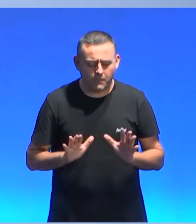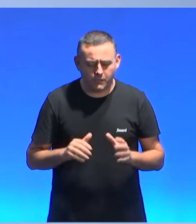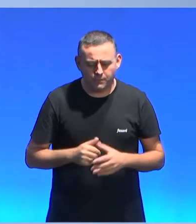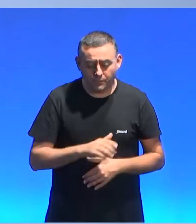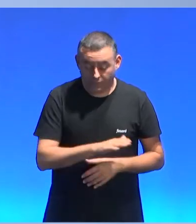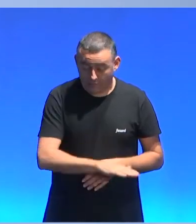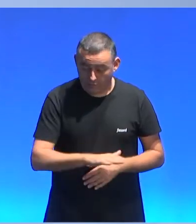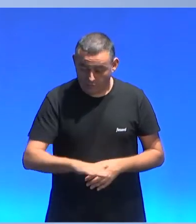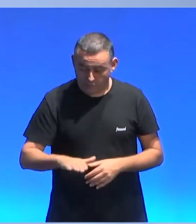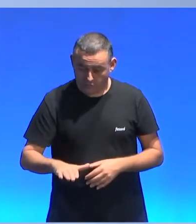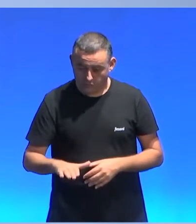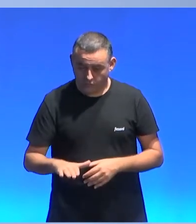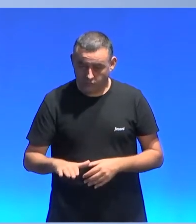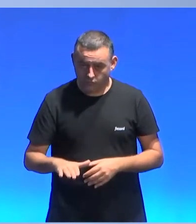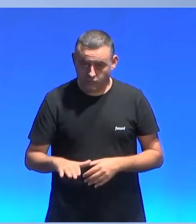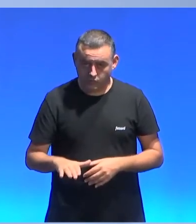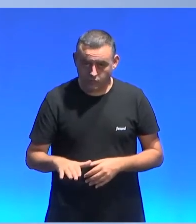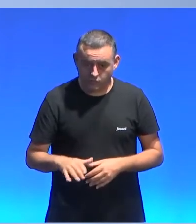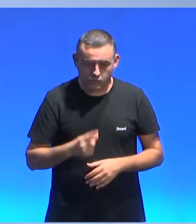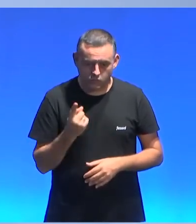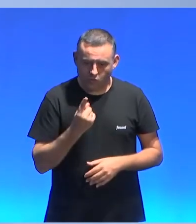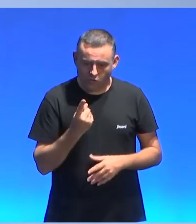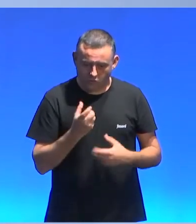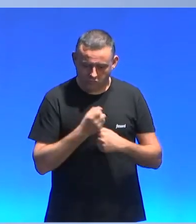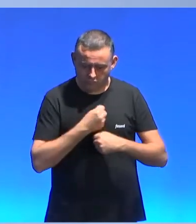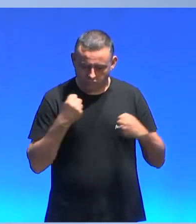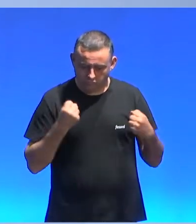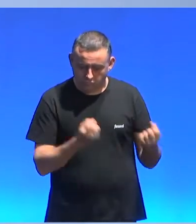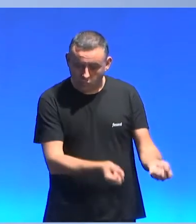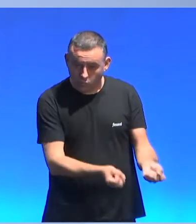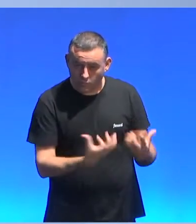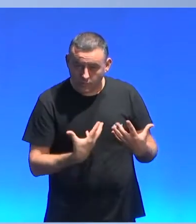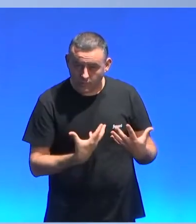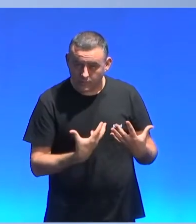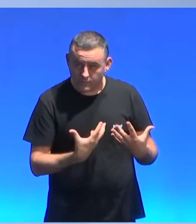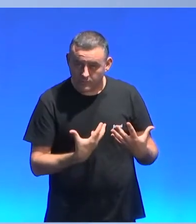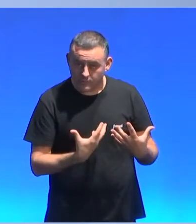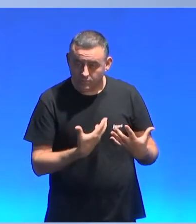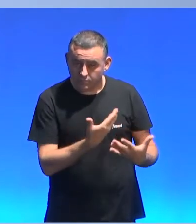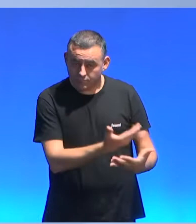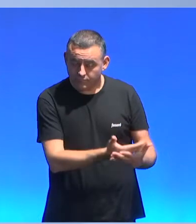si queremos portarnos correctamente